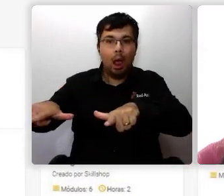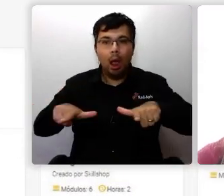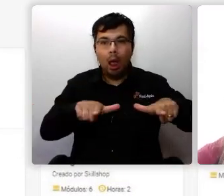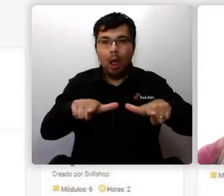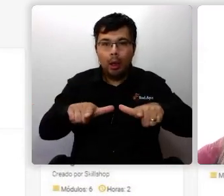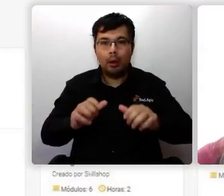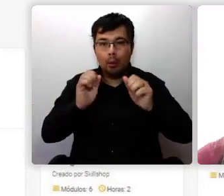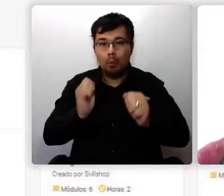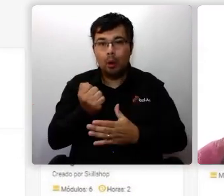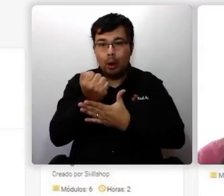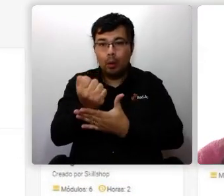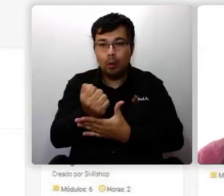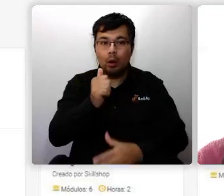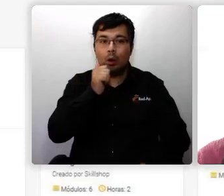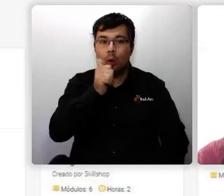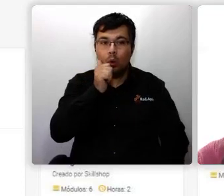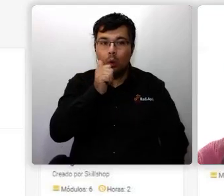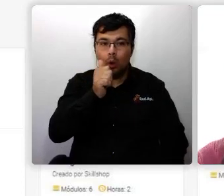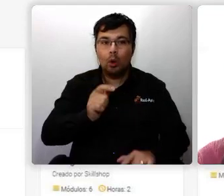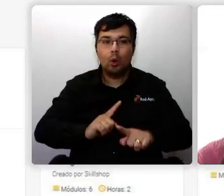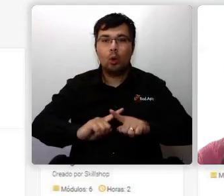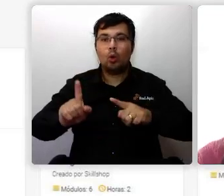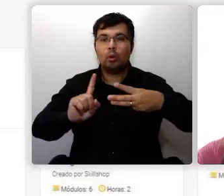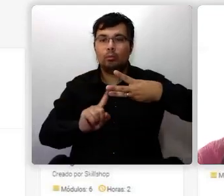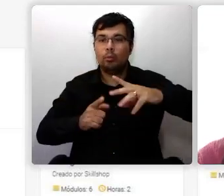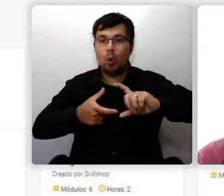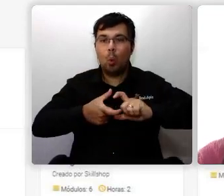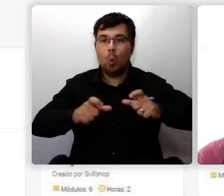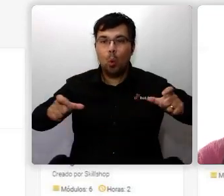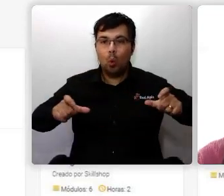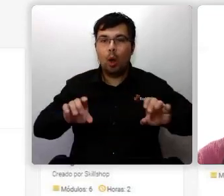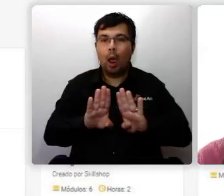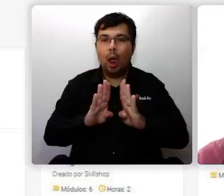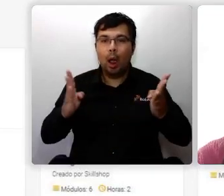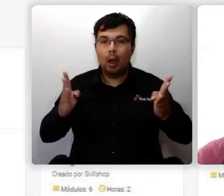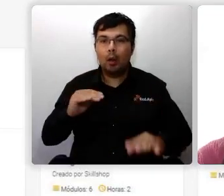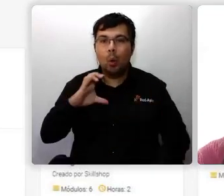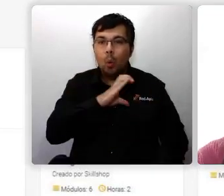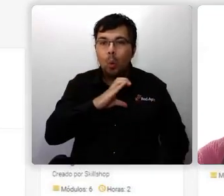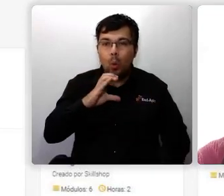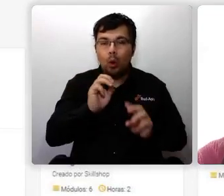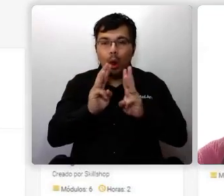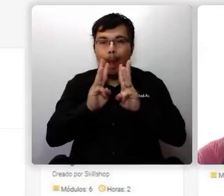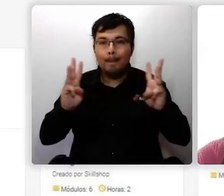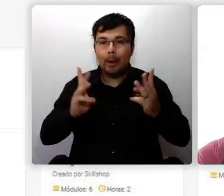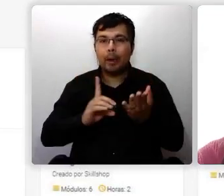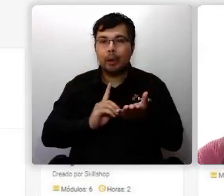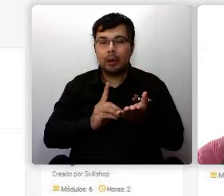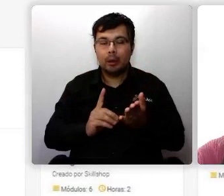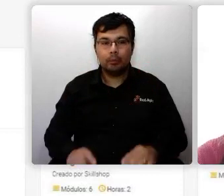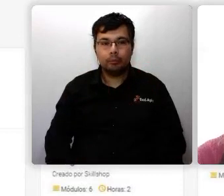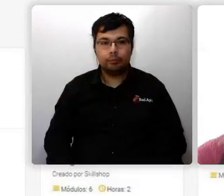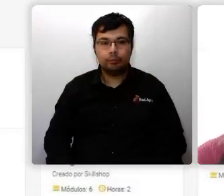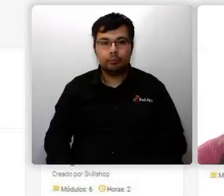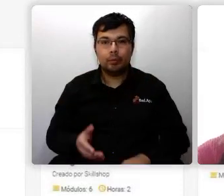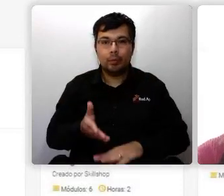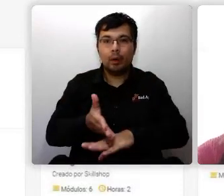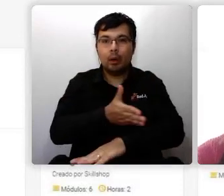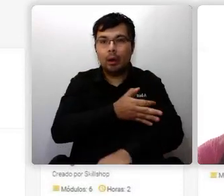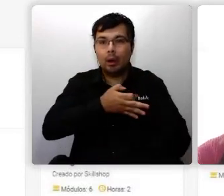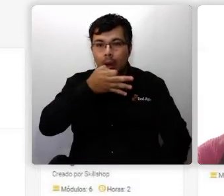Google Activate, que básicamente tiene cursos de marketing digital, que como hablábamos, este tema